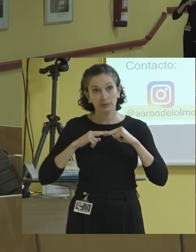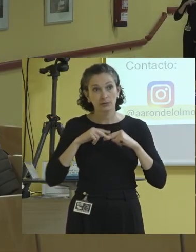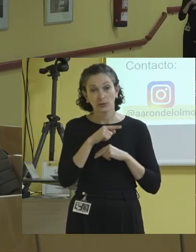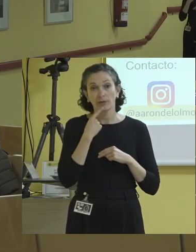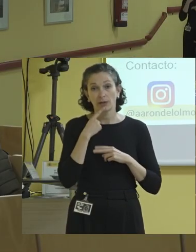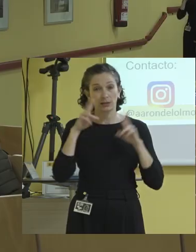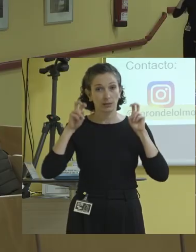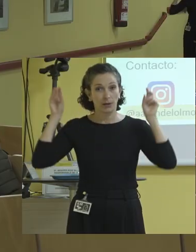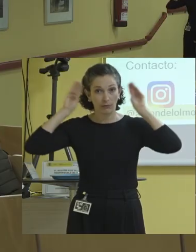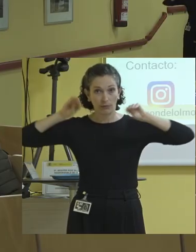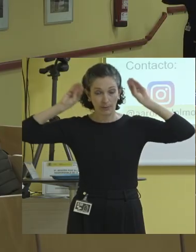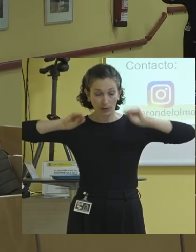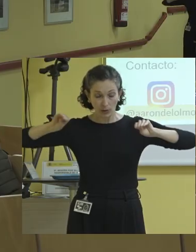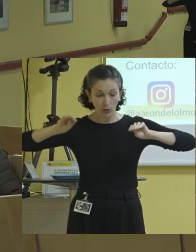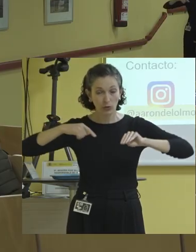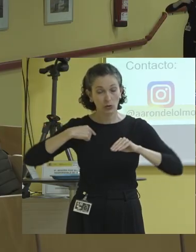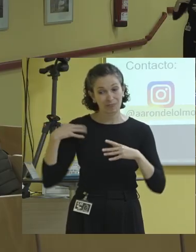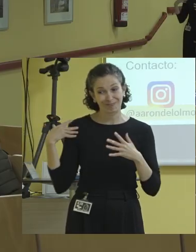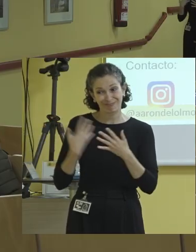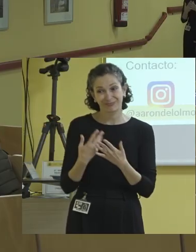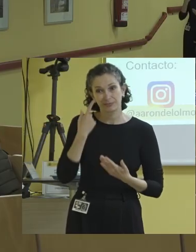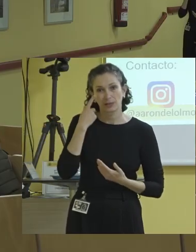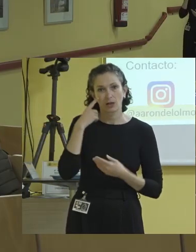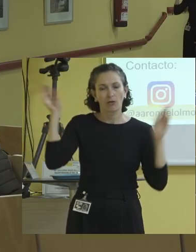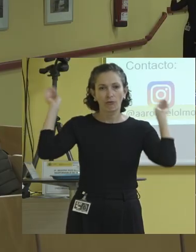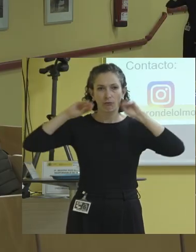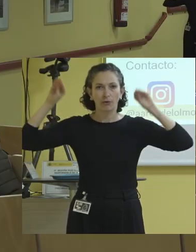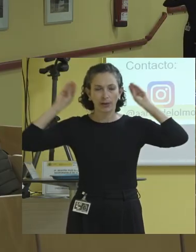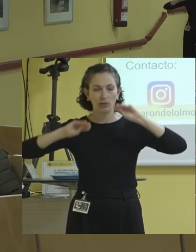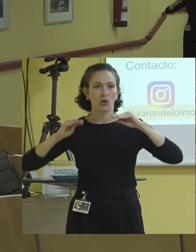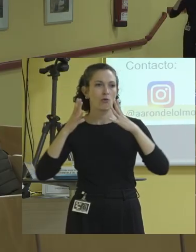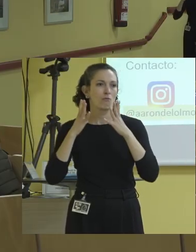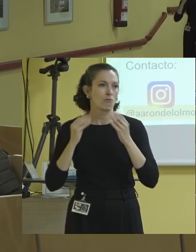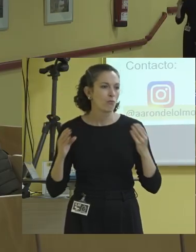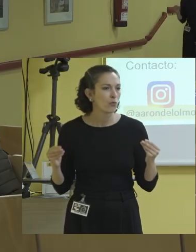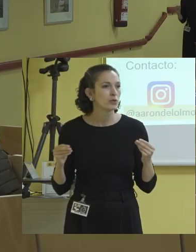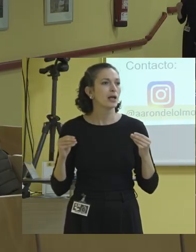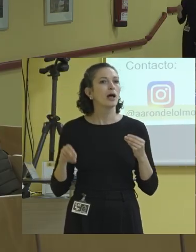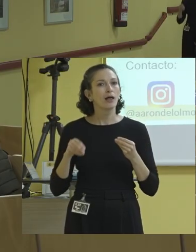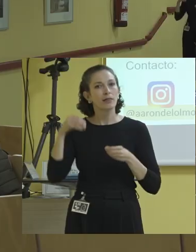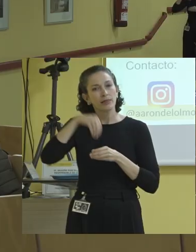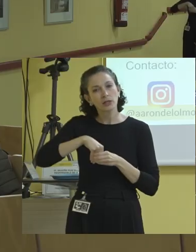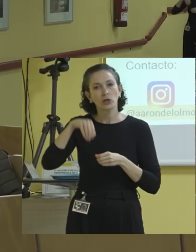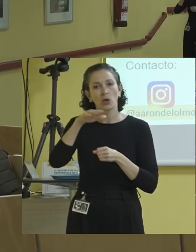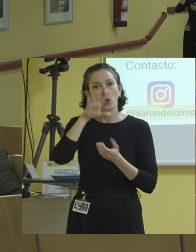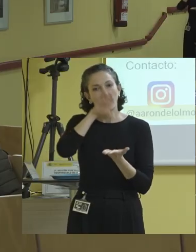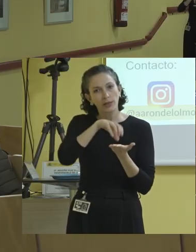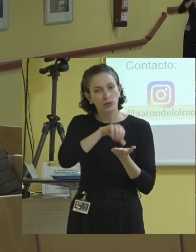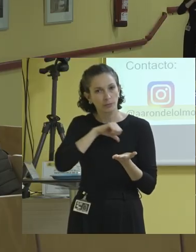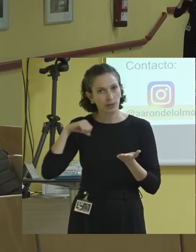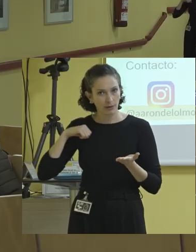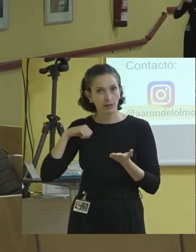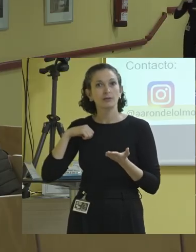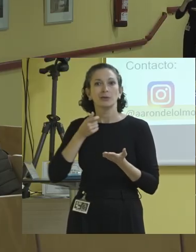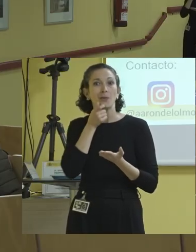dices de formación. Yo lo que veo últimamente es mucha formación en centros privados de formación con el